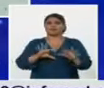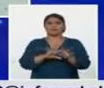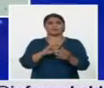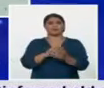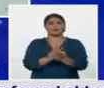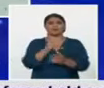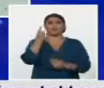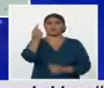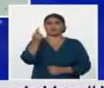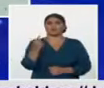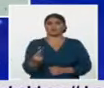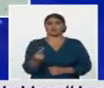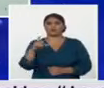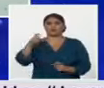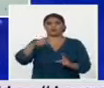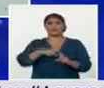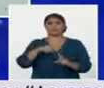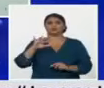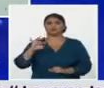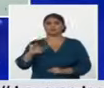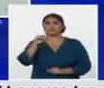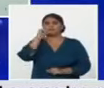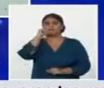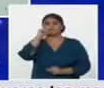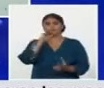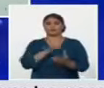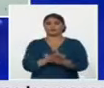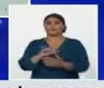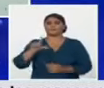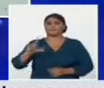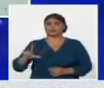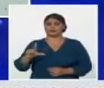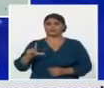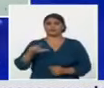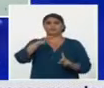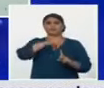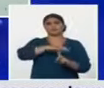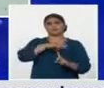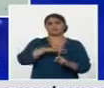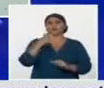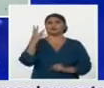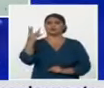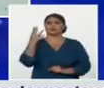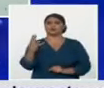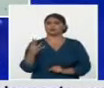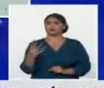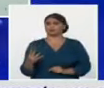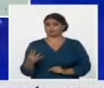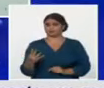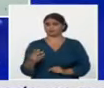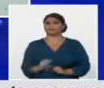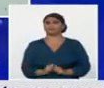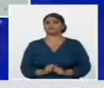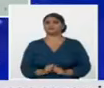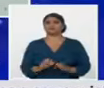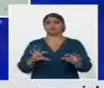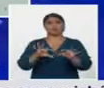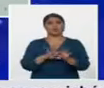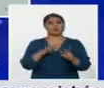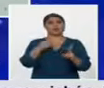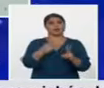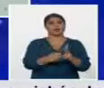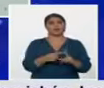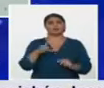Caimito 7, Bauta, Mariel y San Cristóbal con 4 cada uno, Guanajay, Candelaria